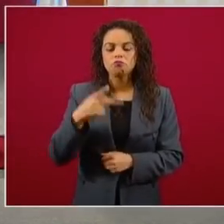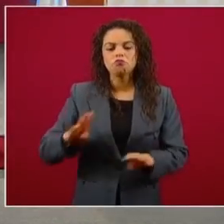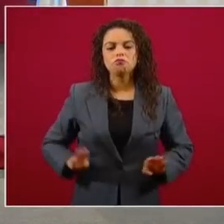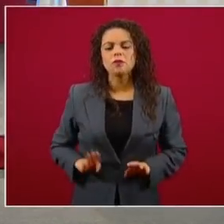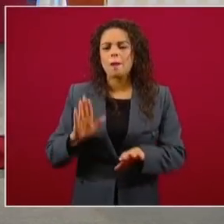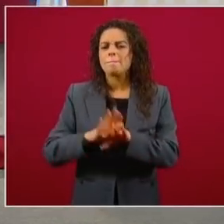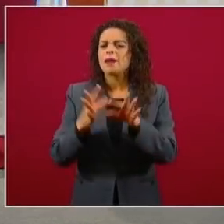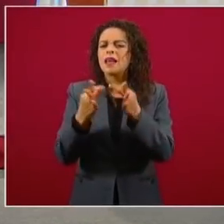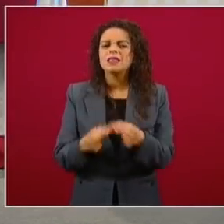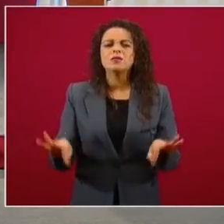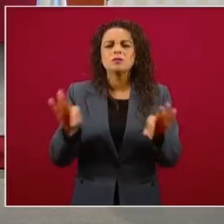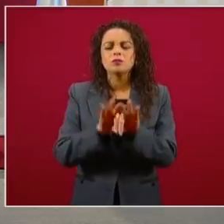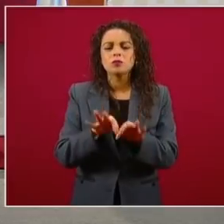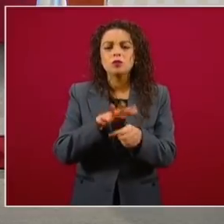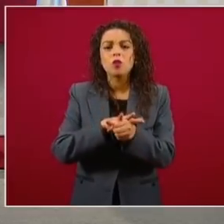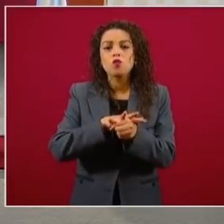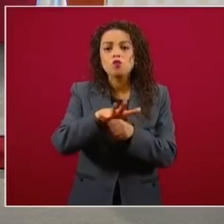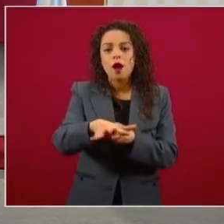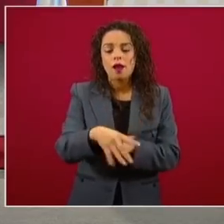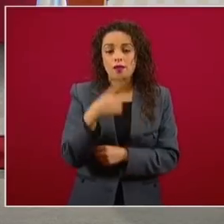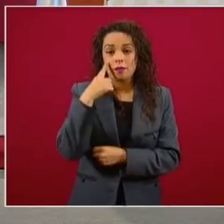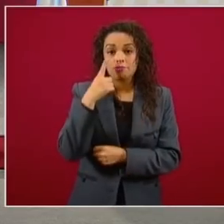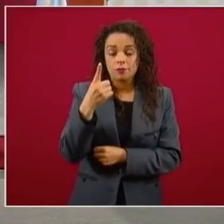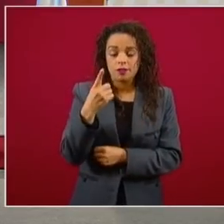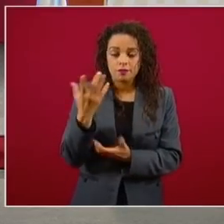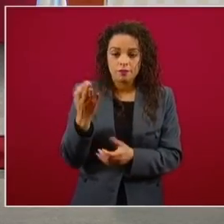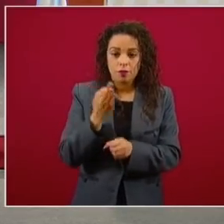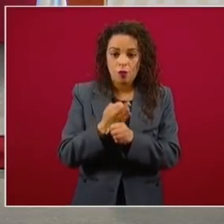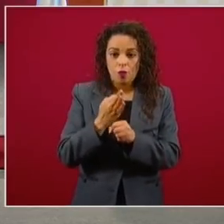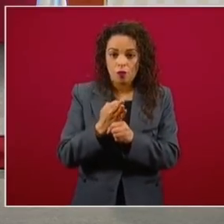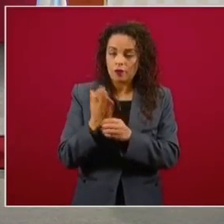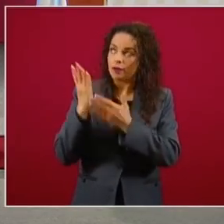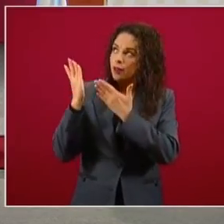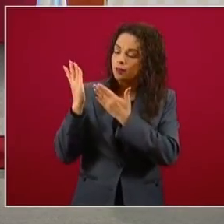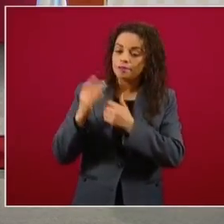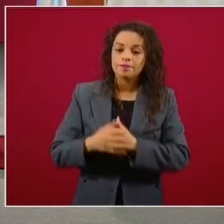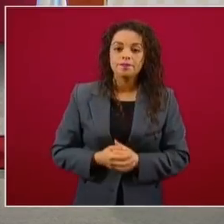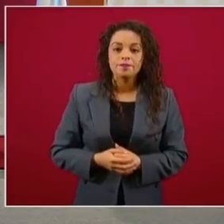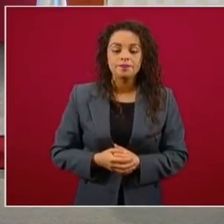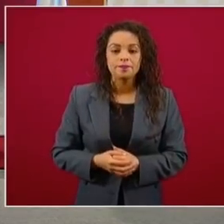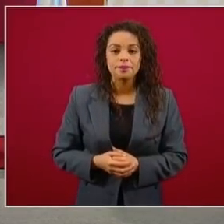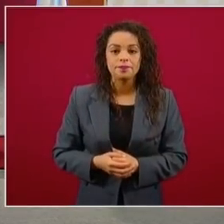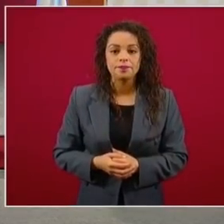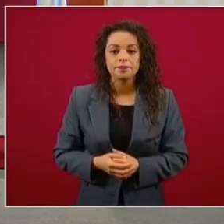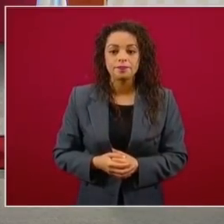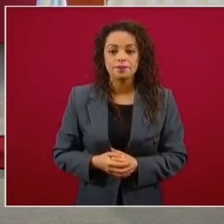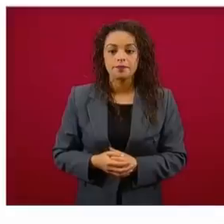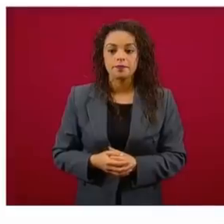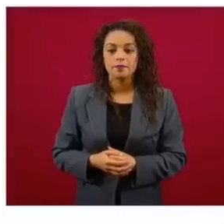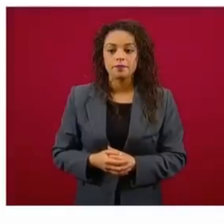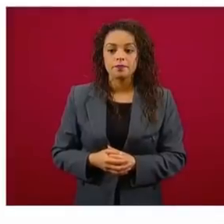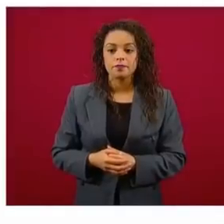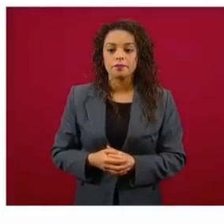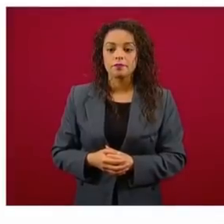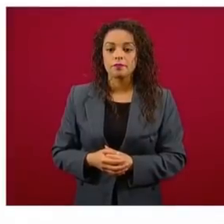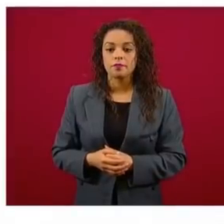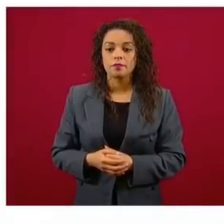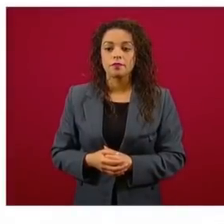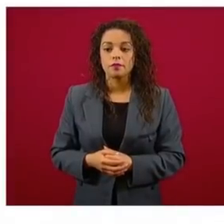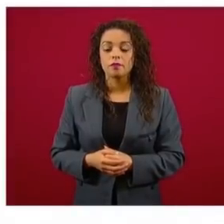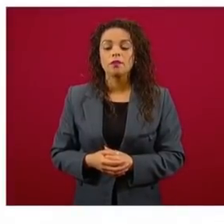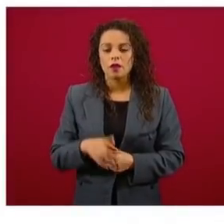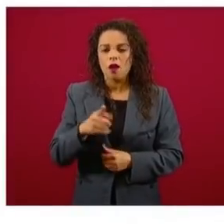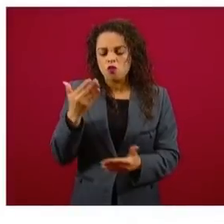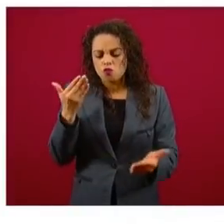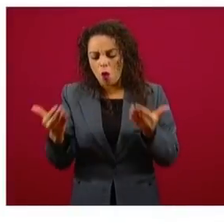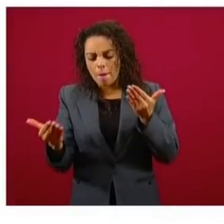tenemos? Probablemente uno de los elementos distintivos de este paquete es cuando